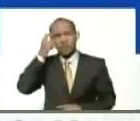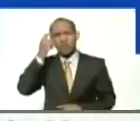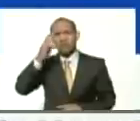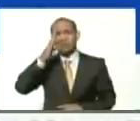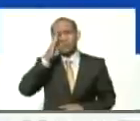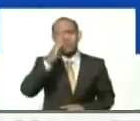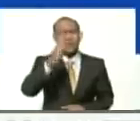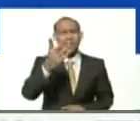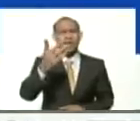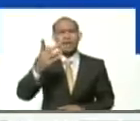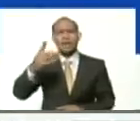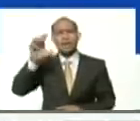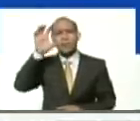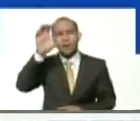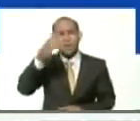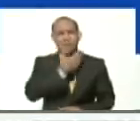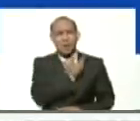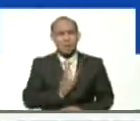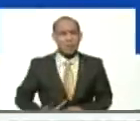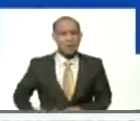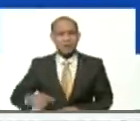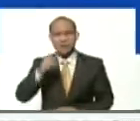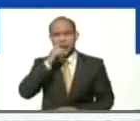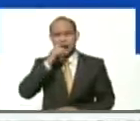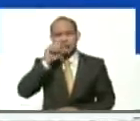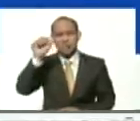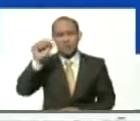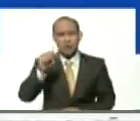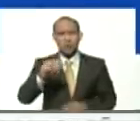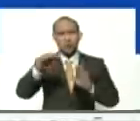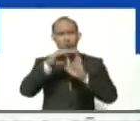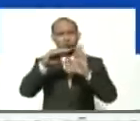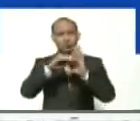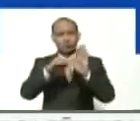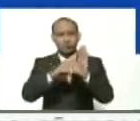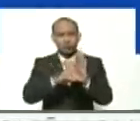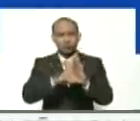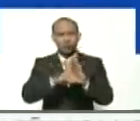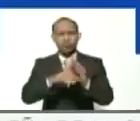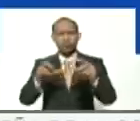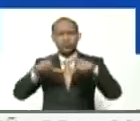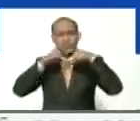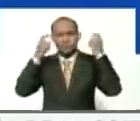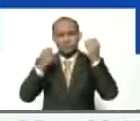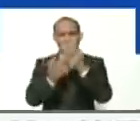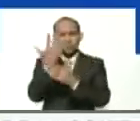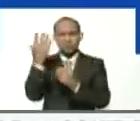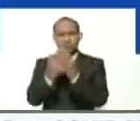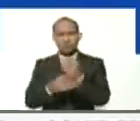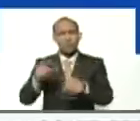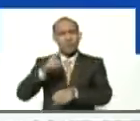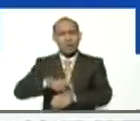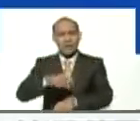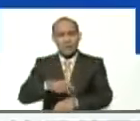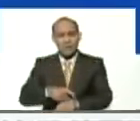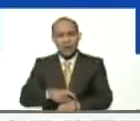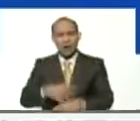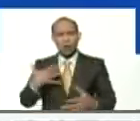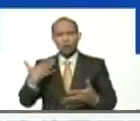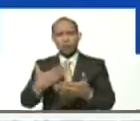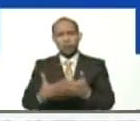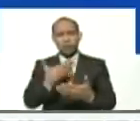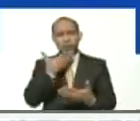país el presidente nicolás maduro tomó las medidas tempranas oportunas para proteger a la población